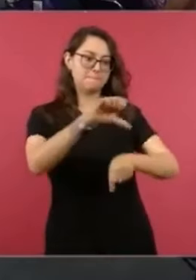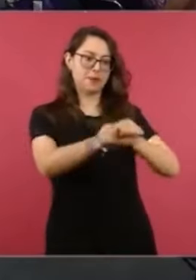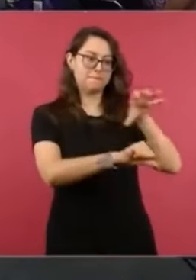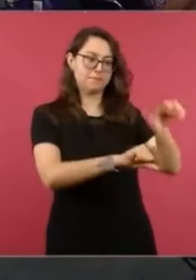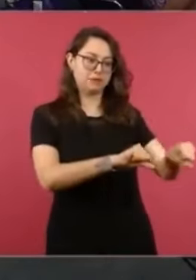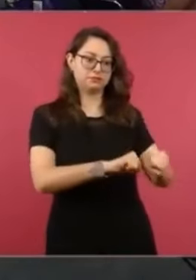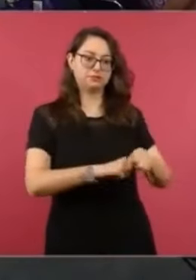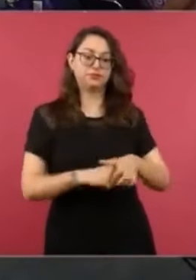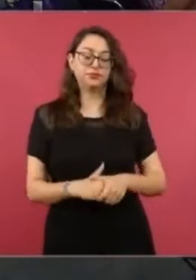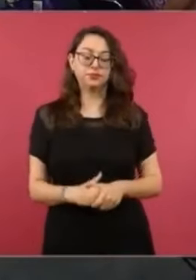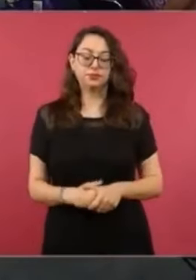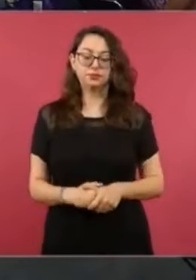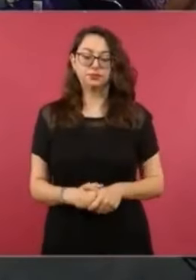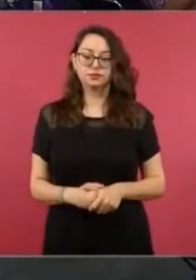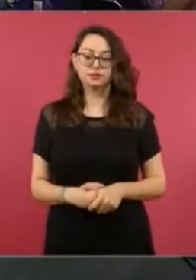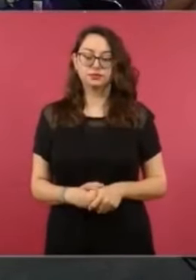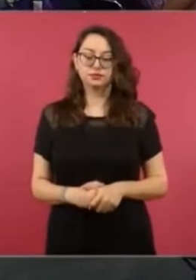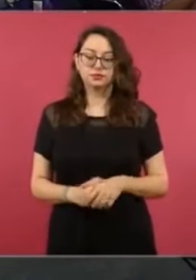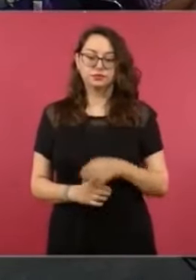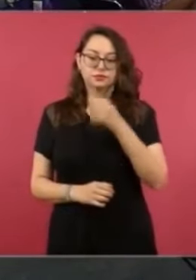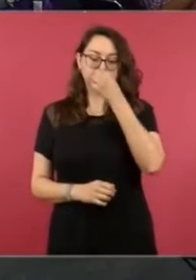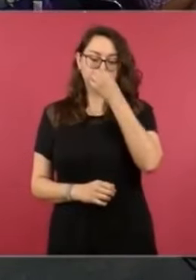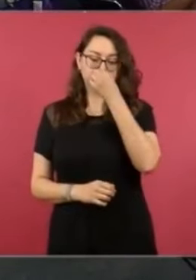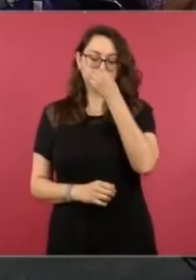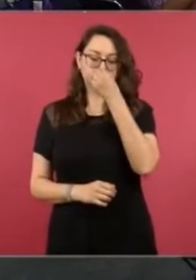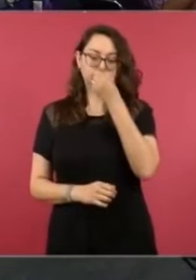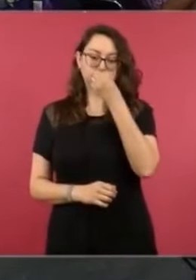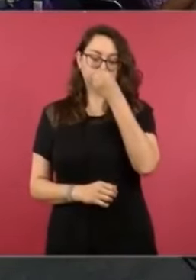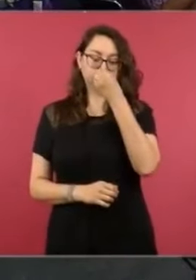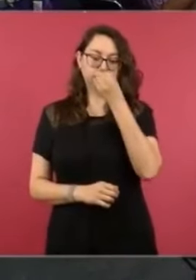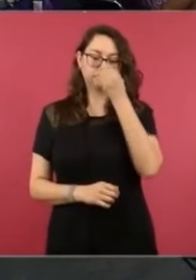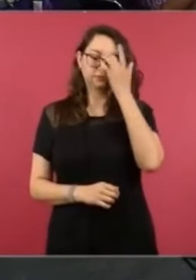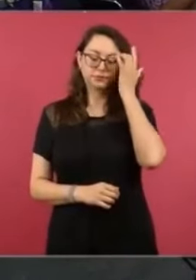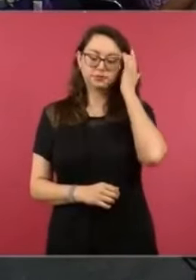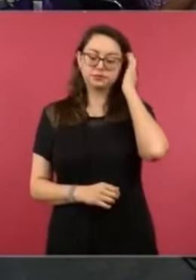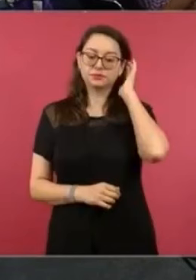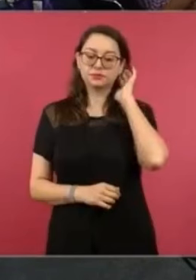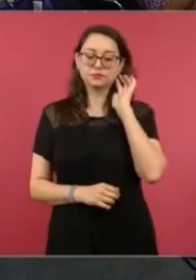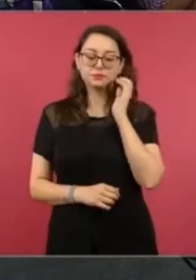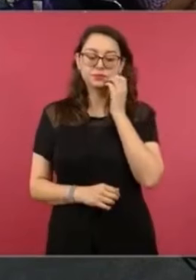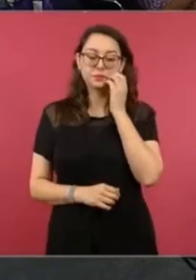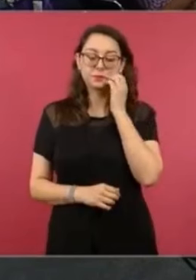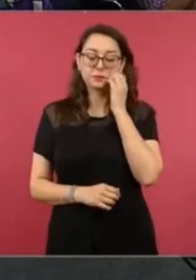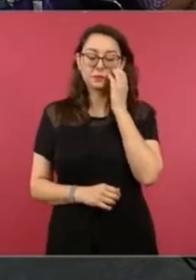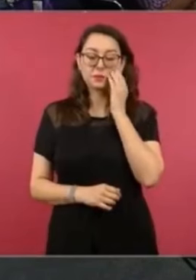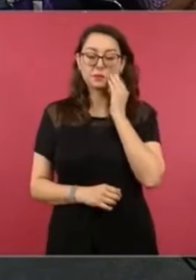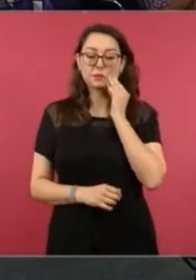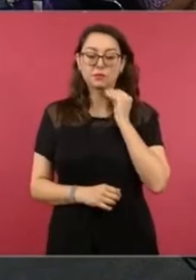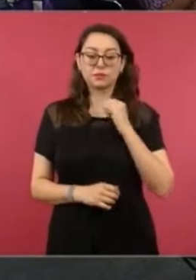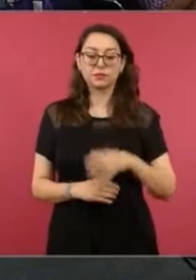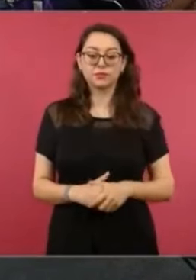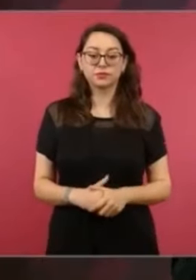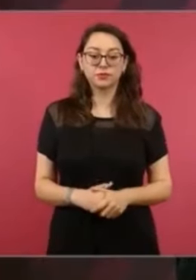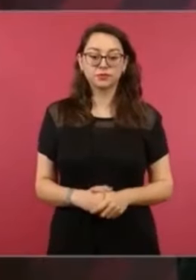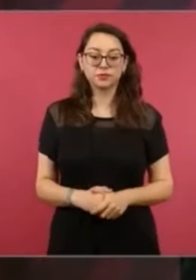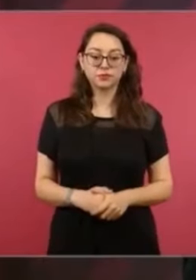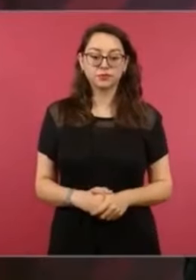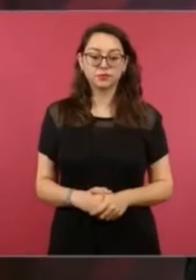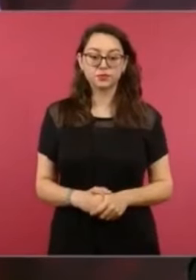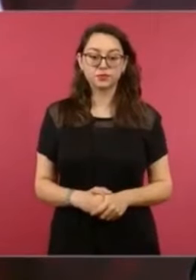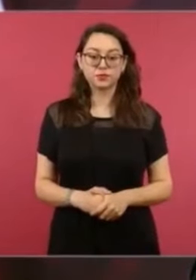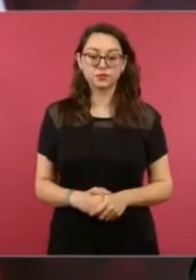las Fuerzas Armadas en este operativo detuvieron